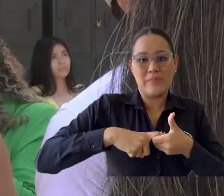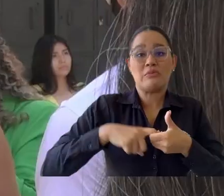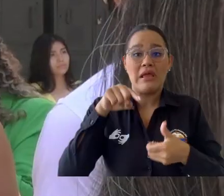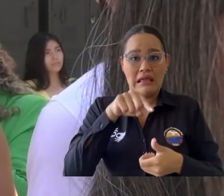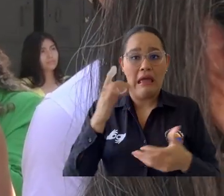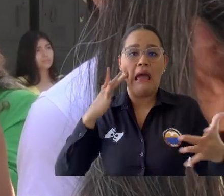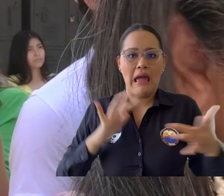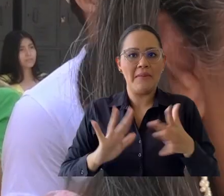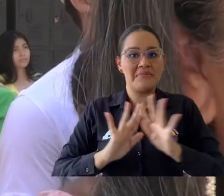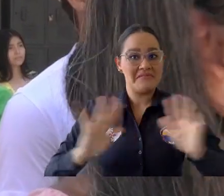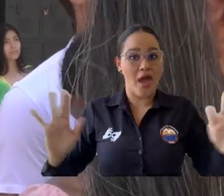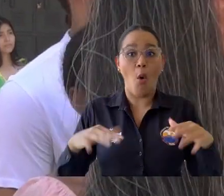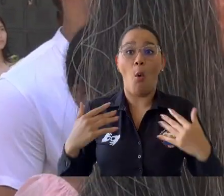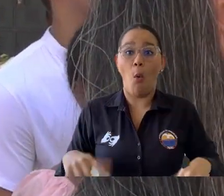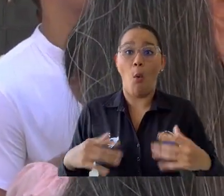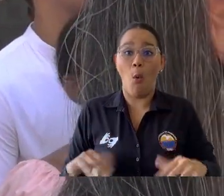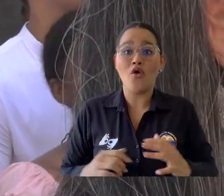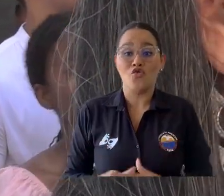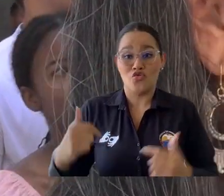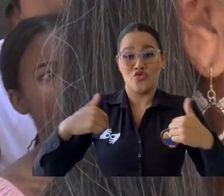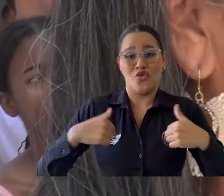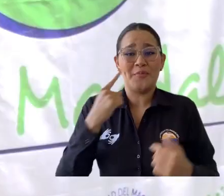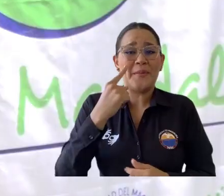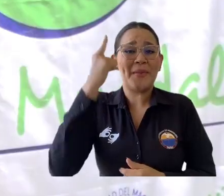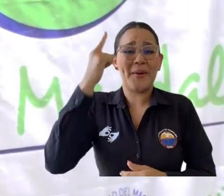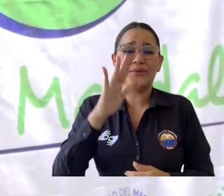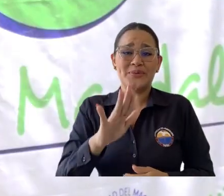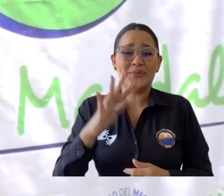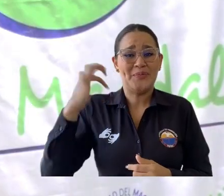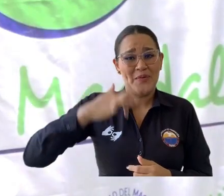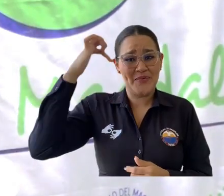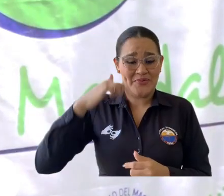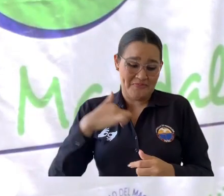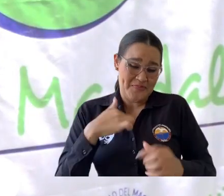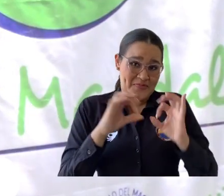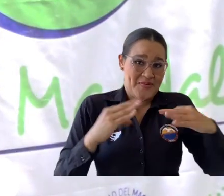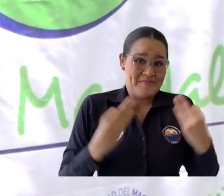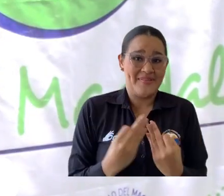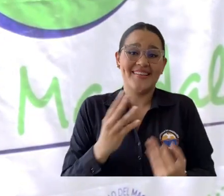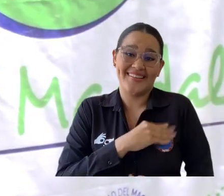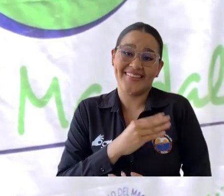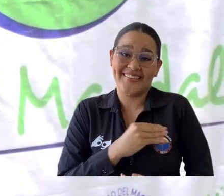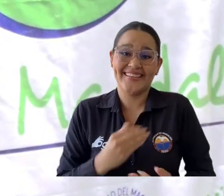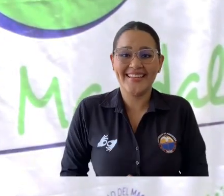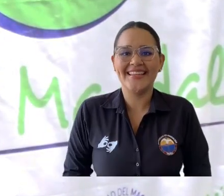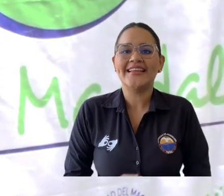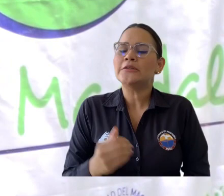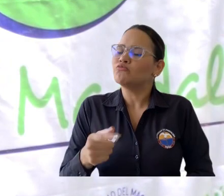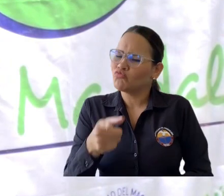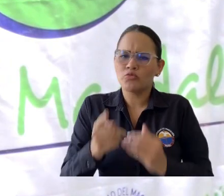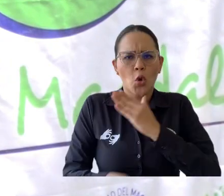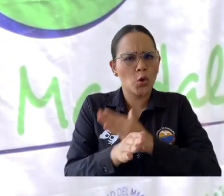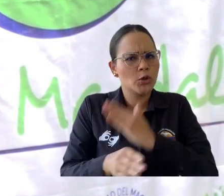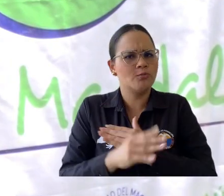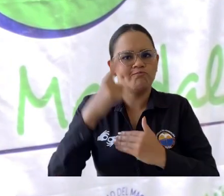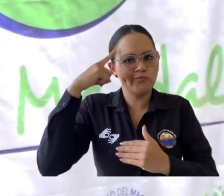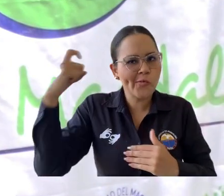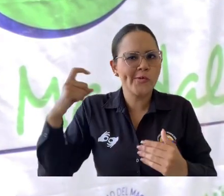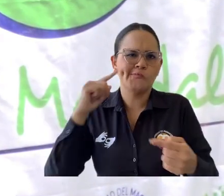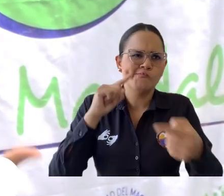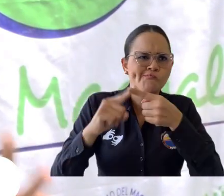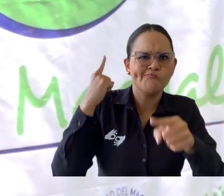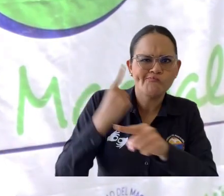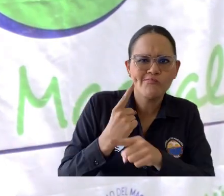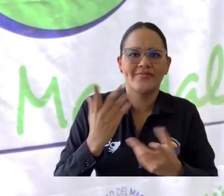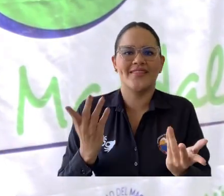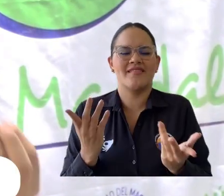Yo soy la primer profesional de mi núcleo familiar. Sigan luchando, que sigan creyendo en sus sueños, en sus metas, que